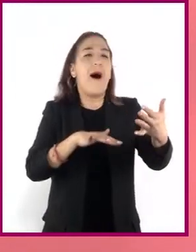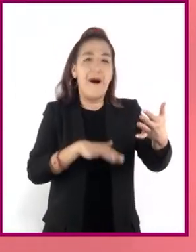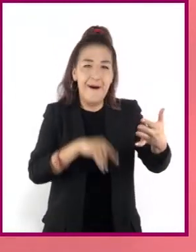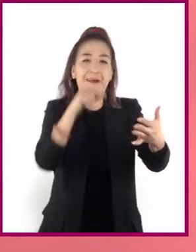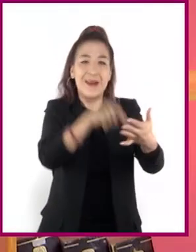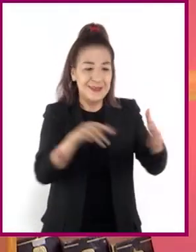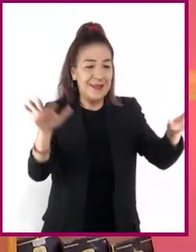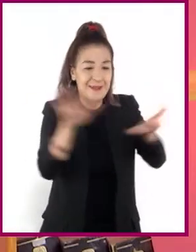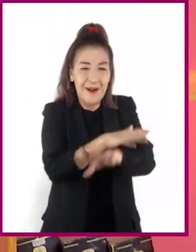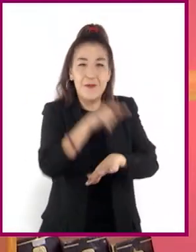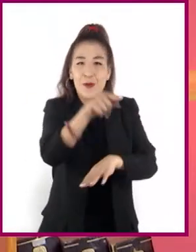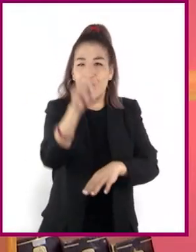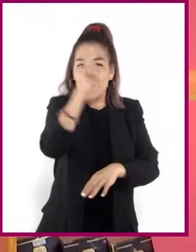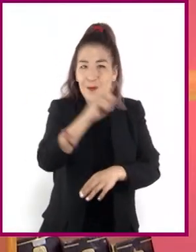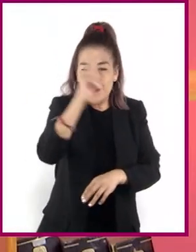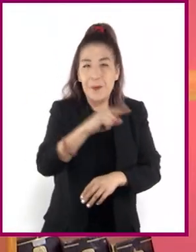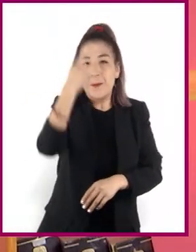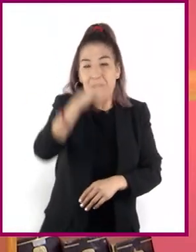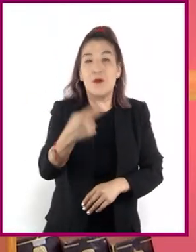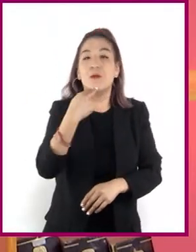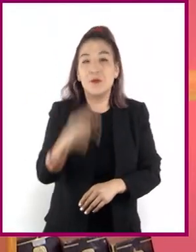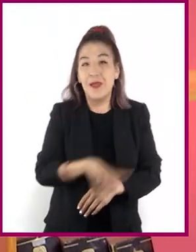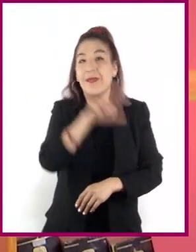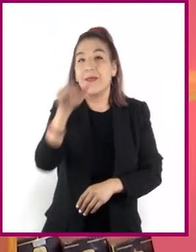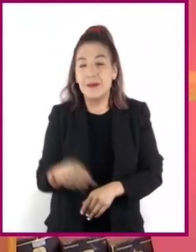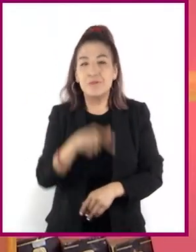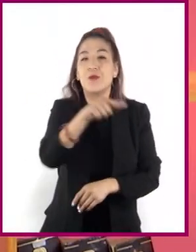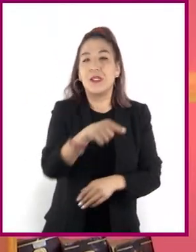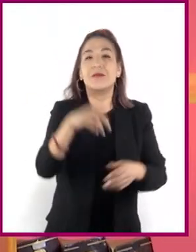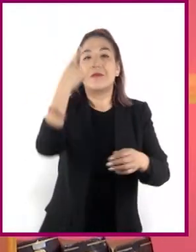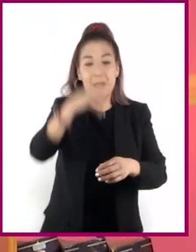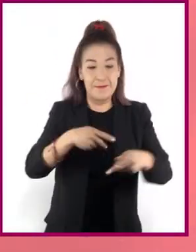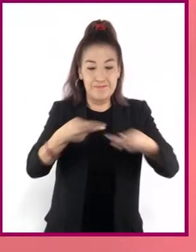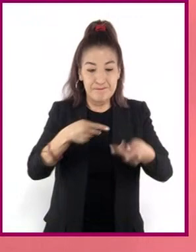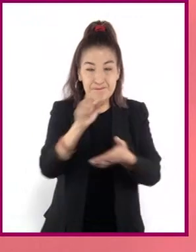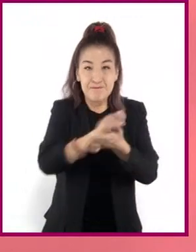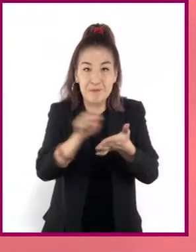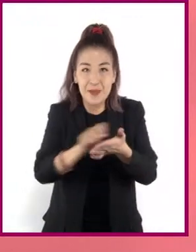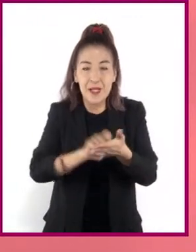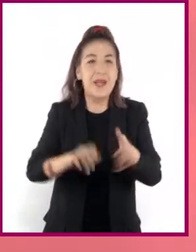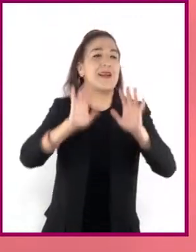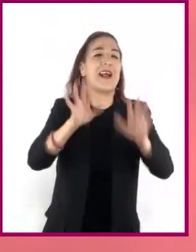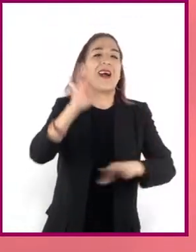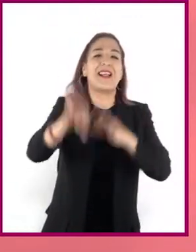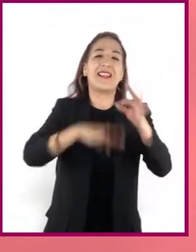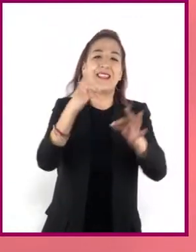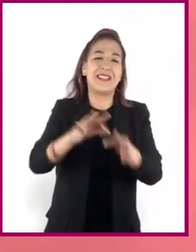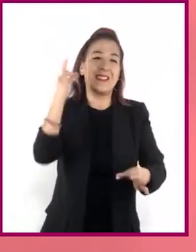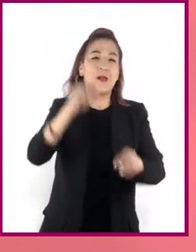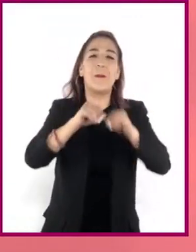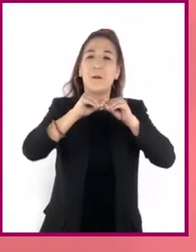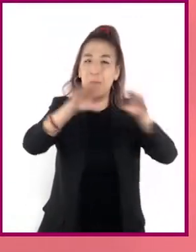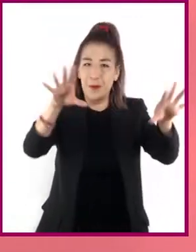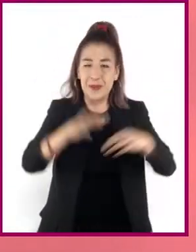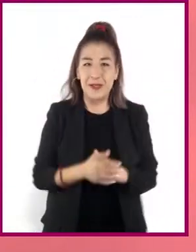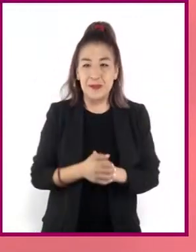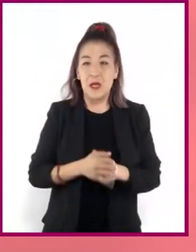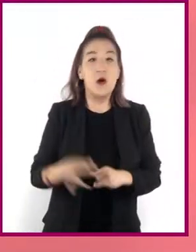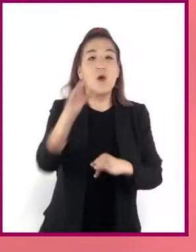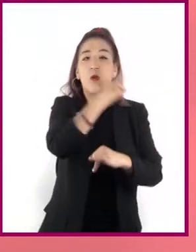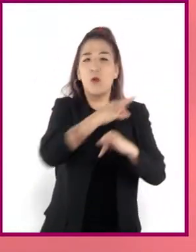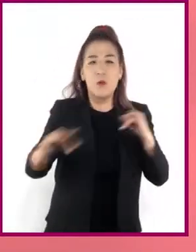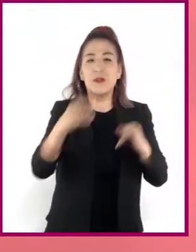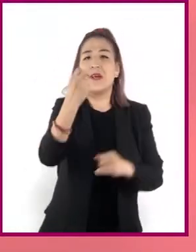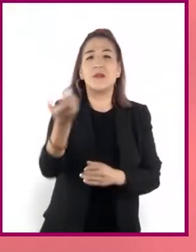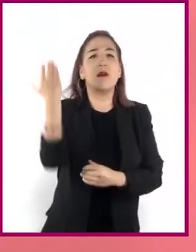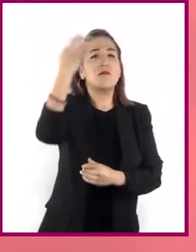y realicen lo procedente para que esté listo para su publicación finalmente difundan